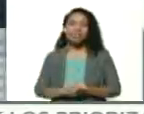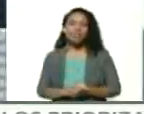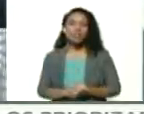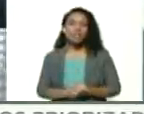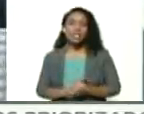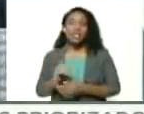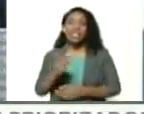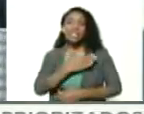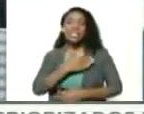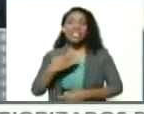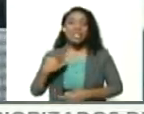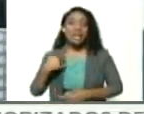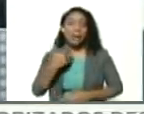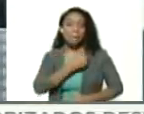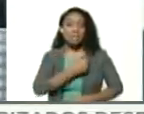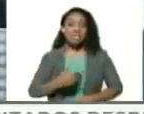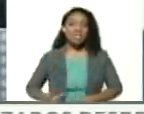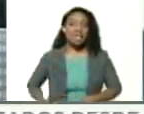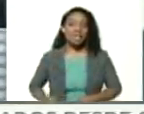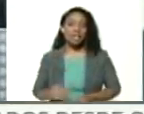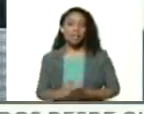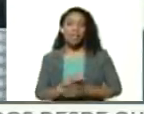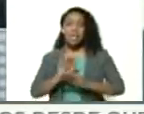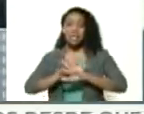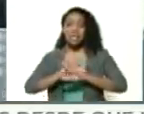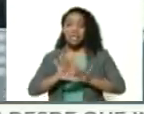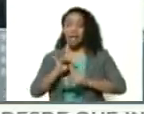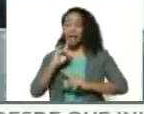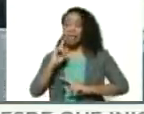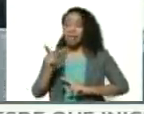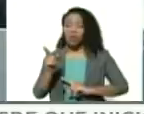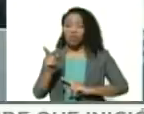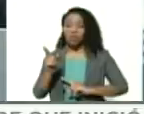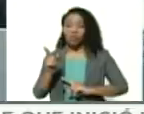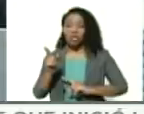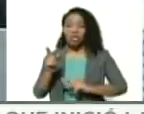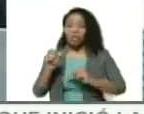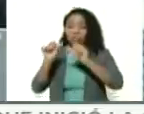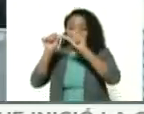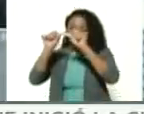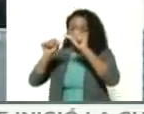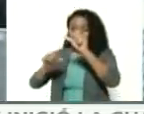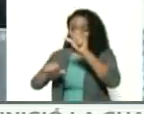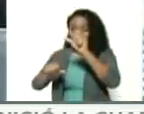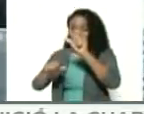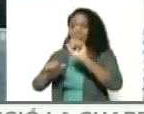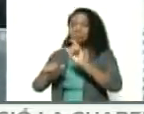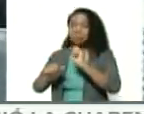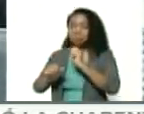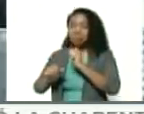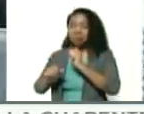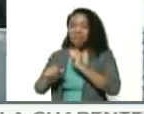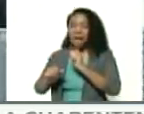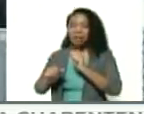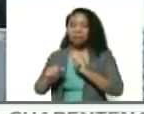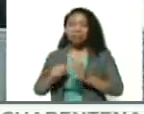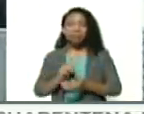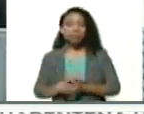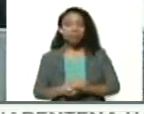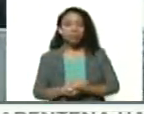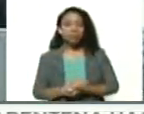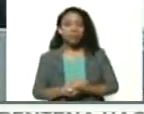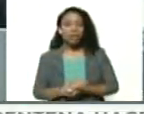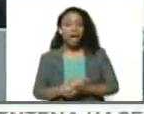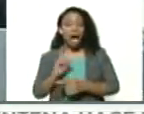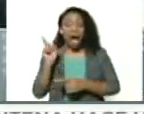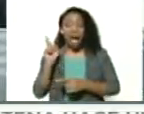Quiere ser presidente. Ya le dijeron, te medimos y estás bien en las encuestas. Lo mismo, Fede Cámara.